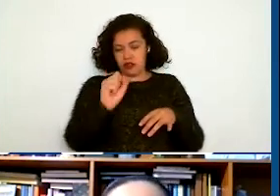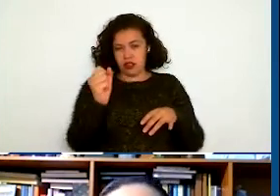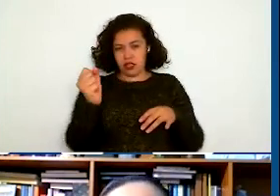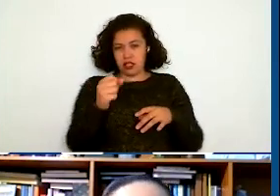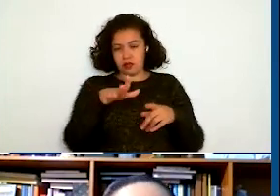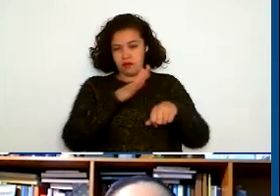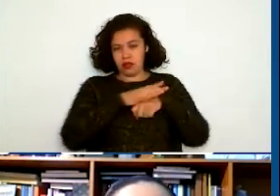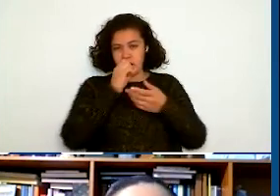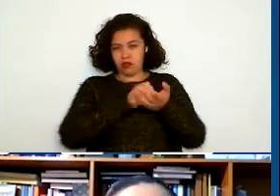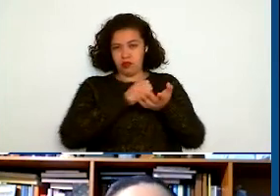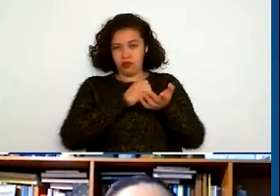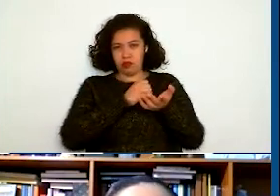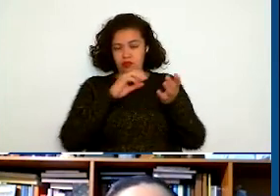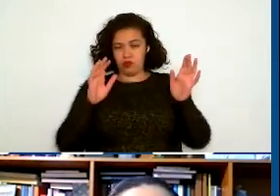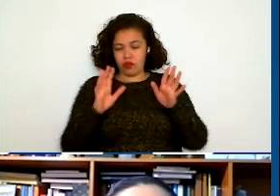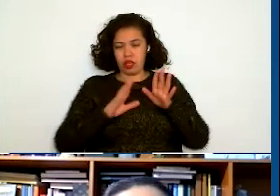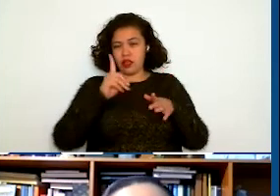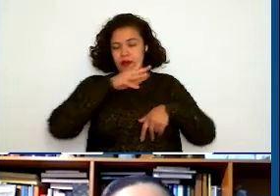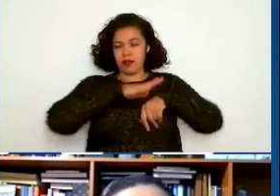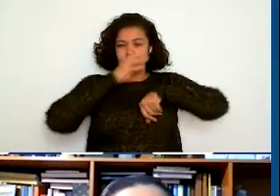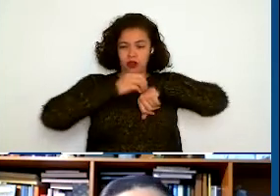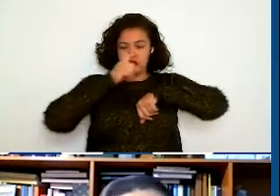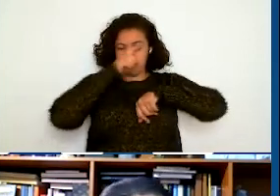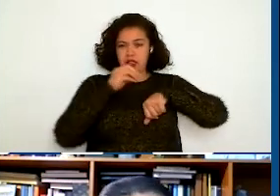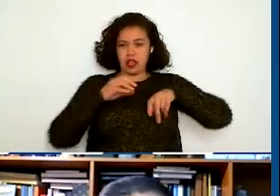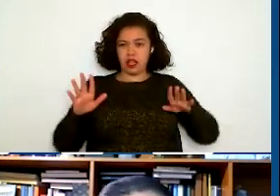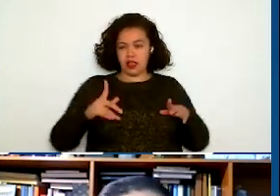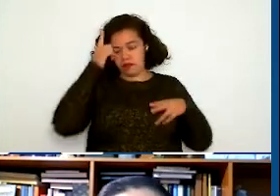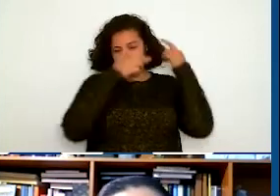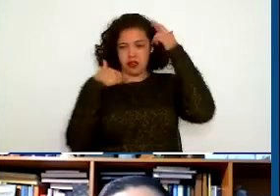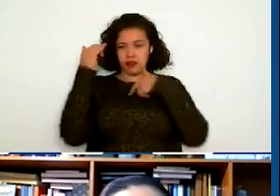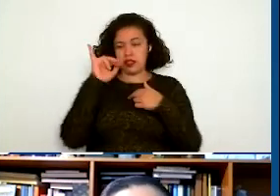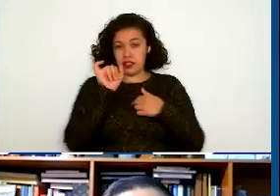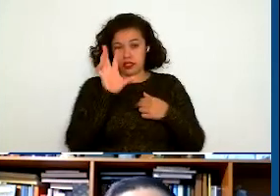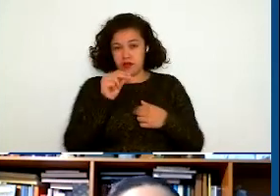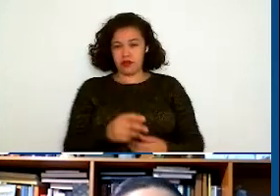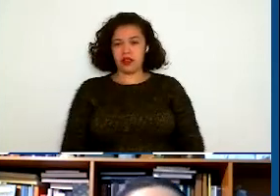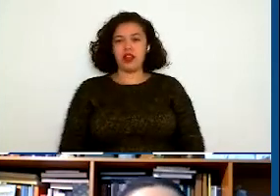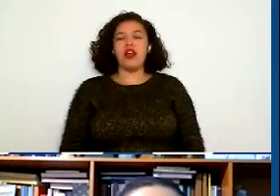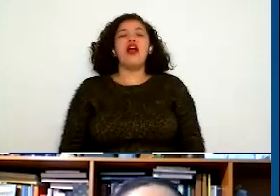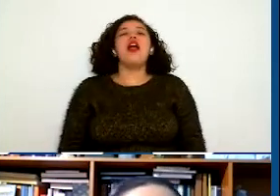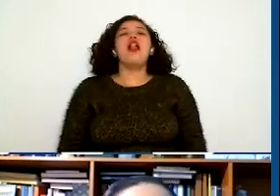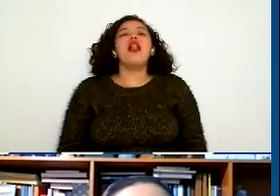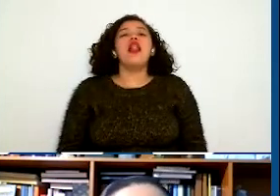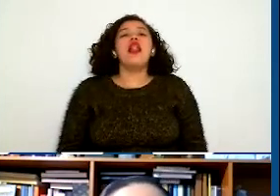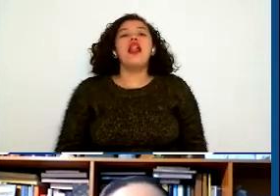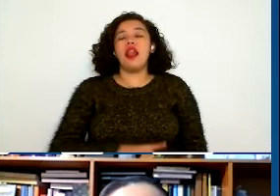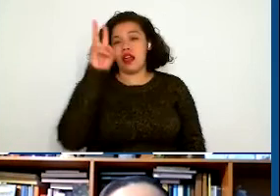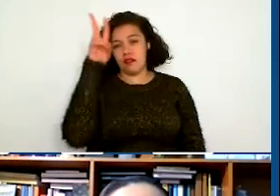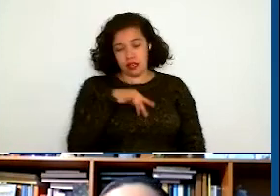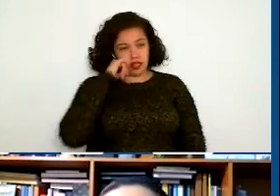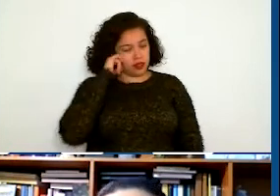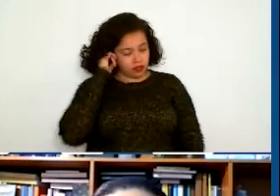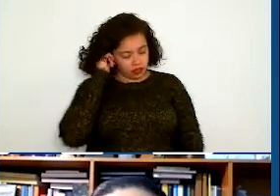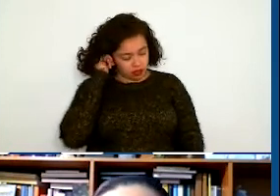cuantitativos, hay que sumar estas categorías más cualitativas de análisis, ¿no? Porque esto realmente sí va a mejorar